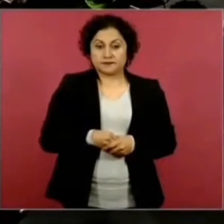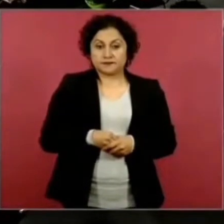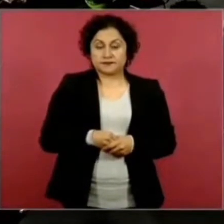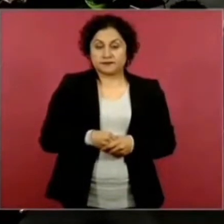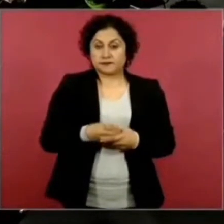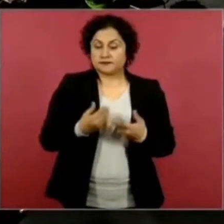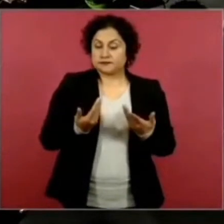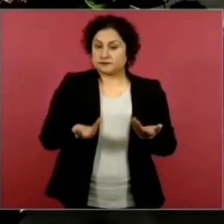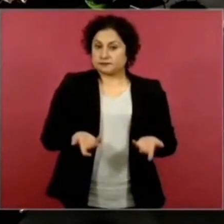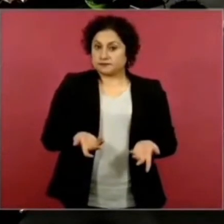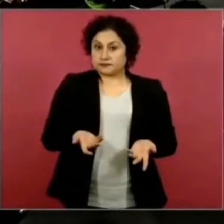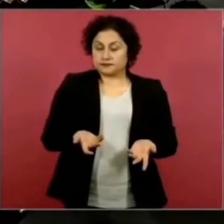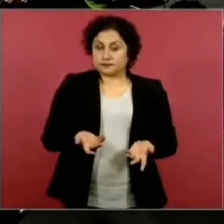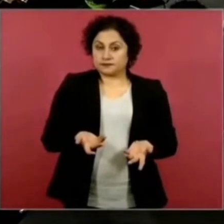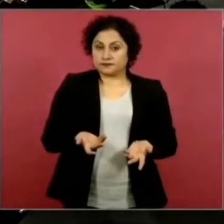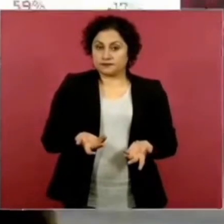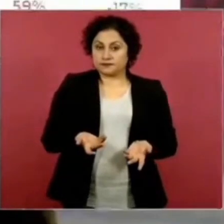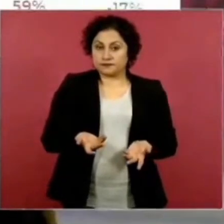No